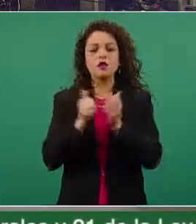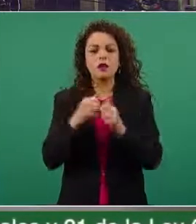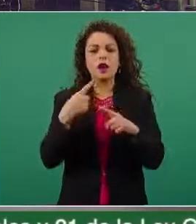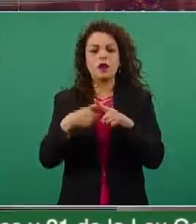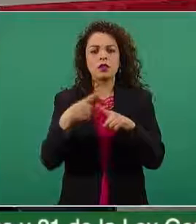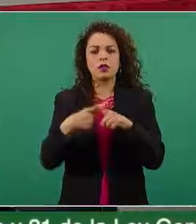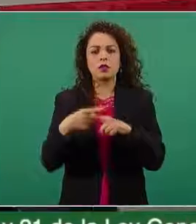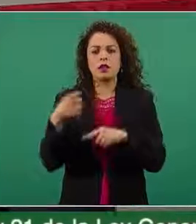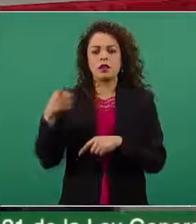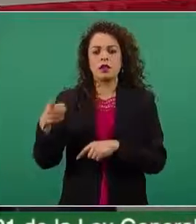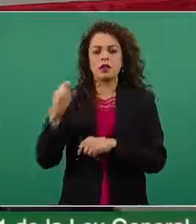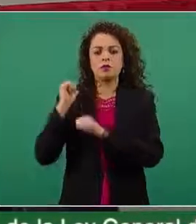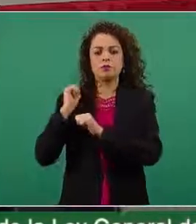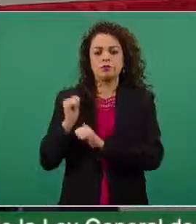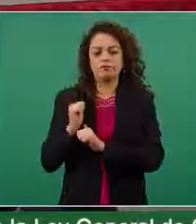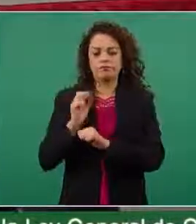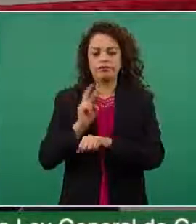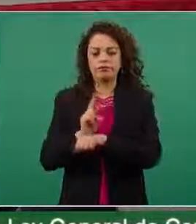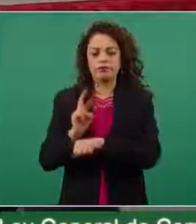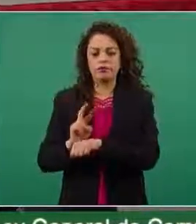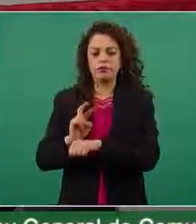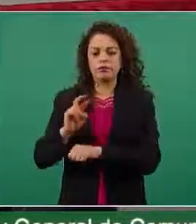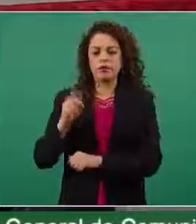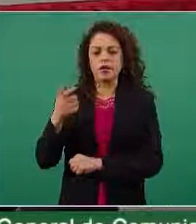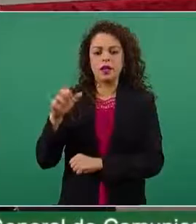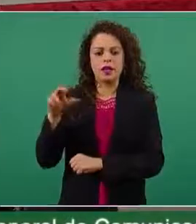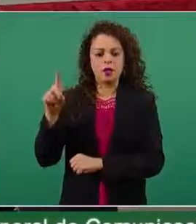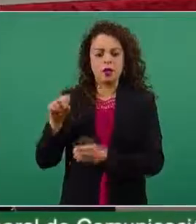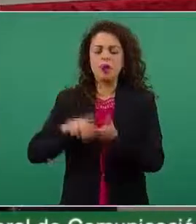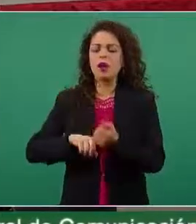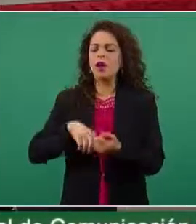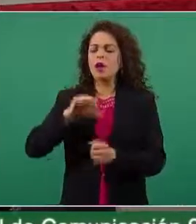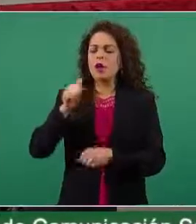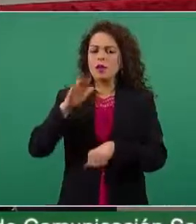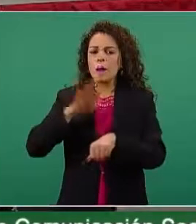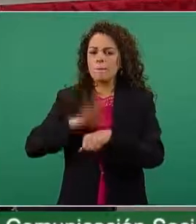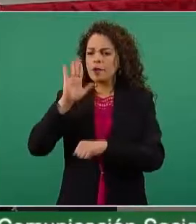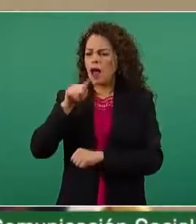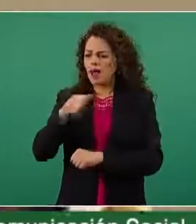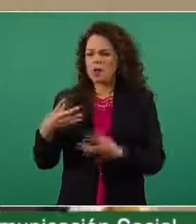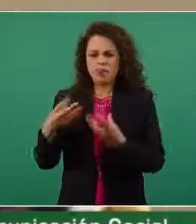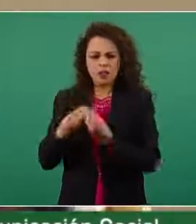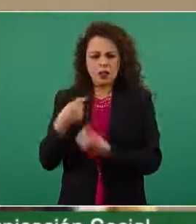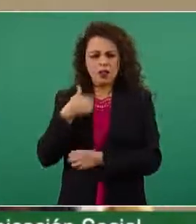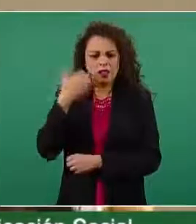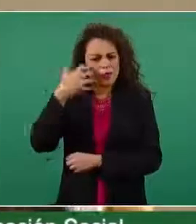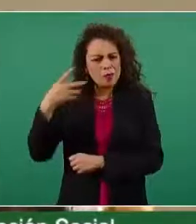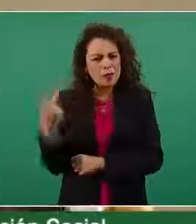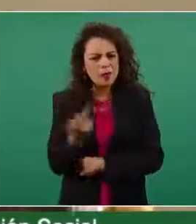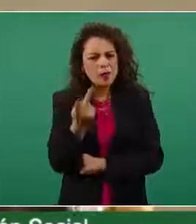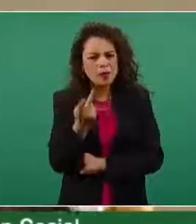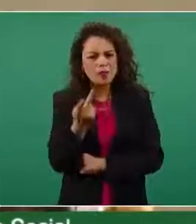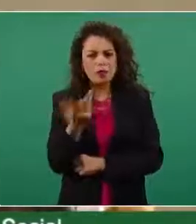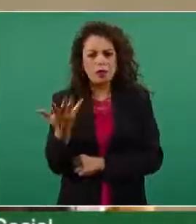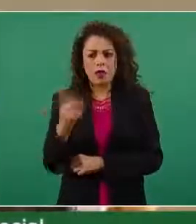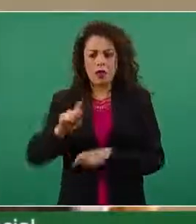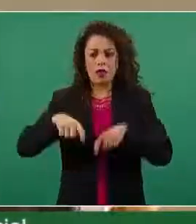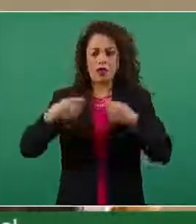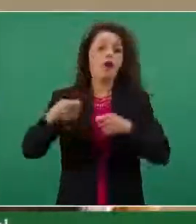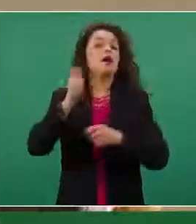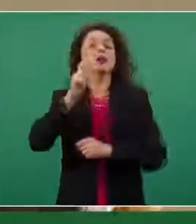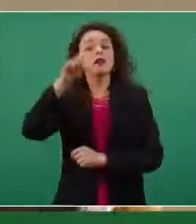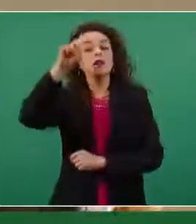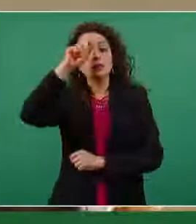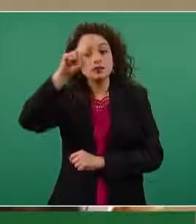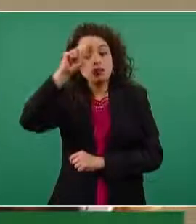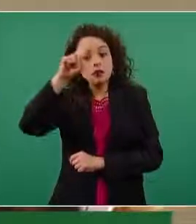ha estado en los últimos días, en la última semana al menos, en dos ocasiones más. Preguntarle si lo están asesorando para